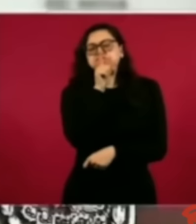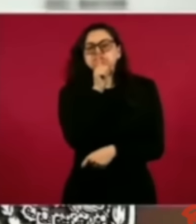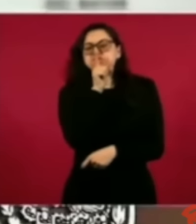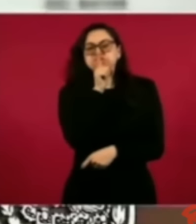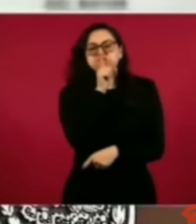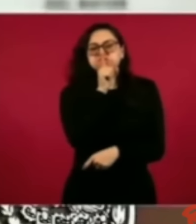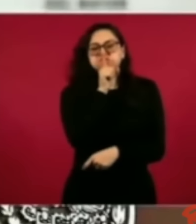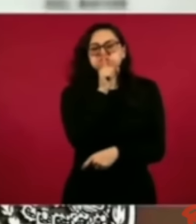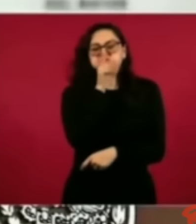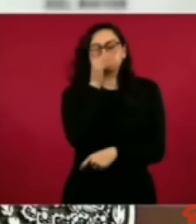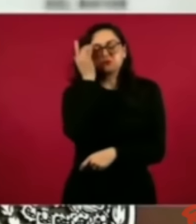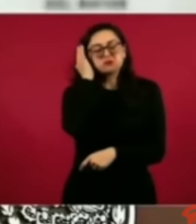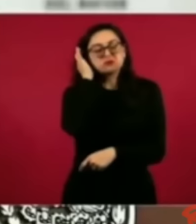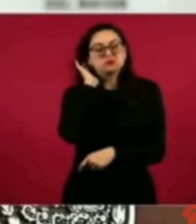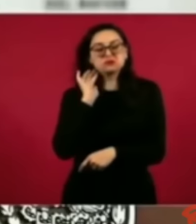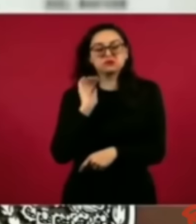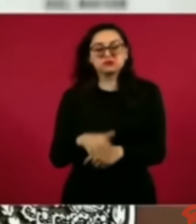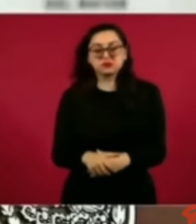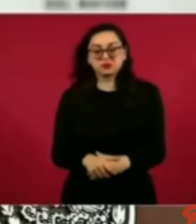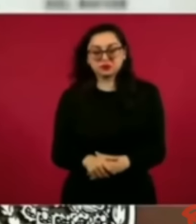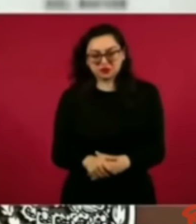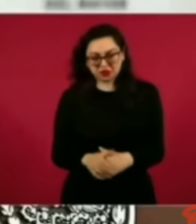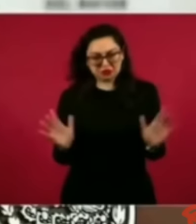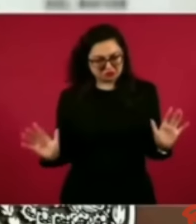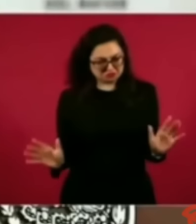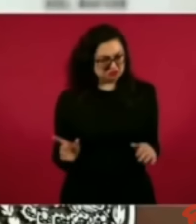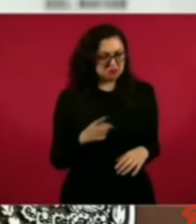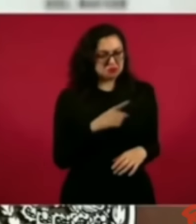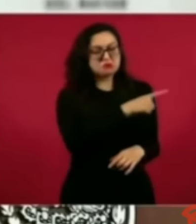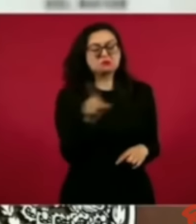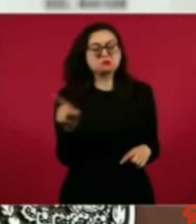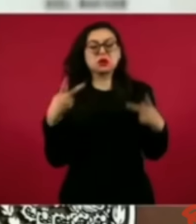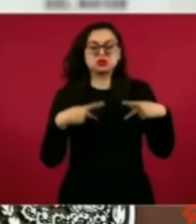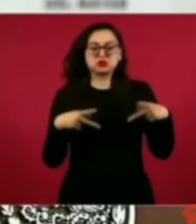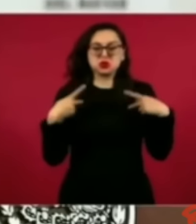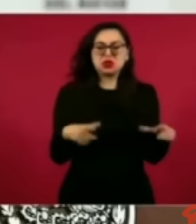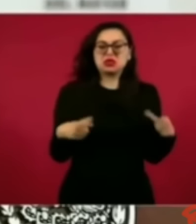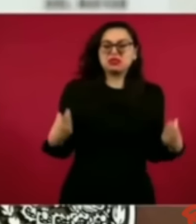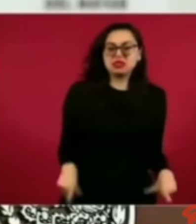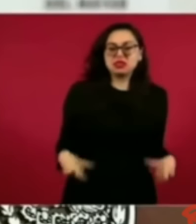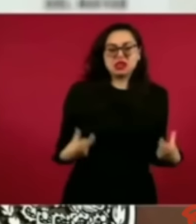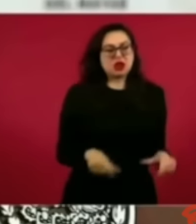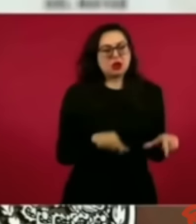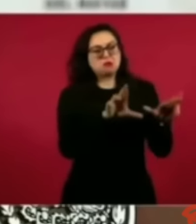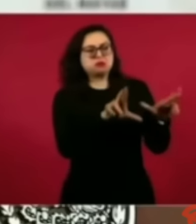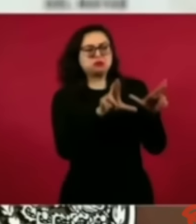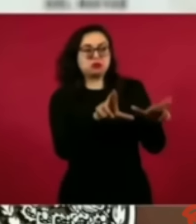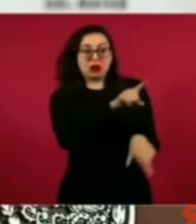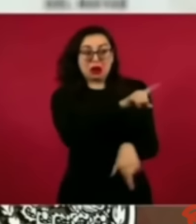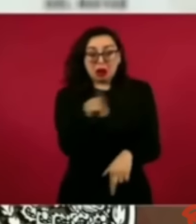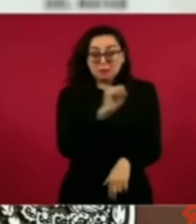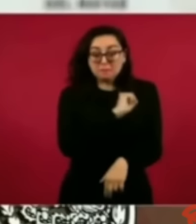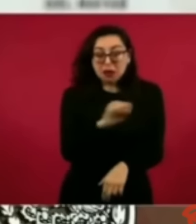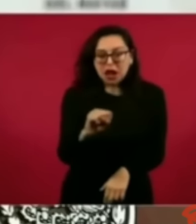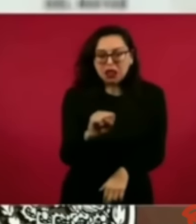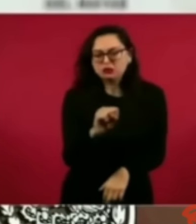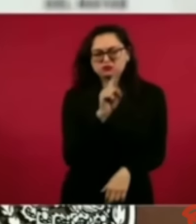aunque ya dije que no todo el que tiene es malvado. Sencillamente,